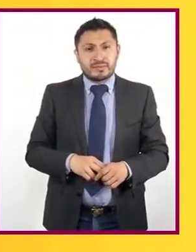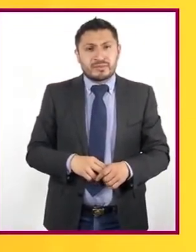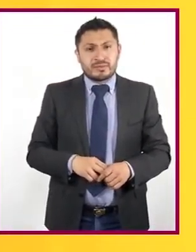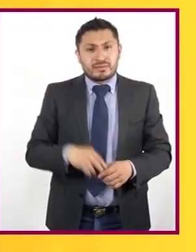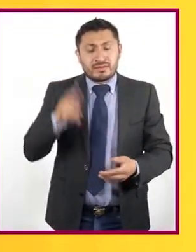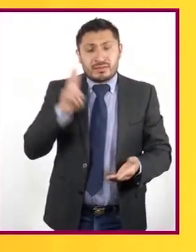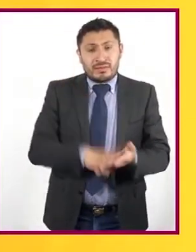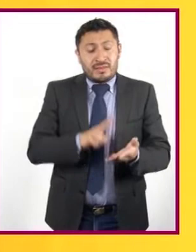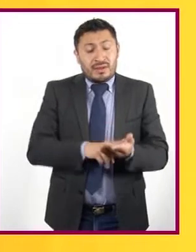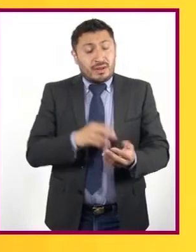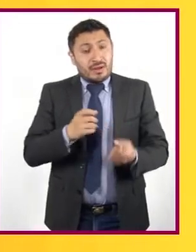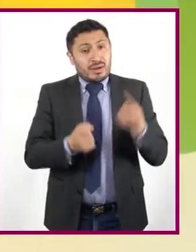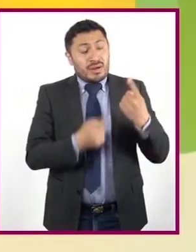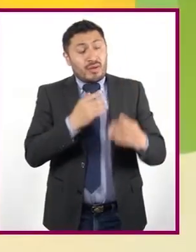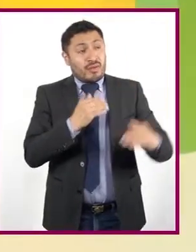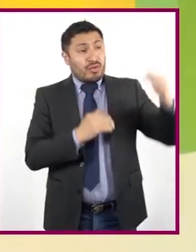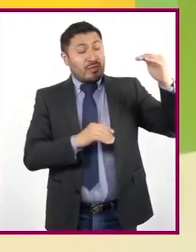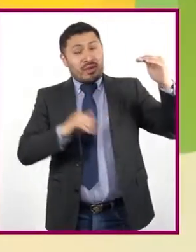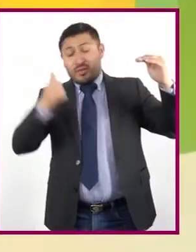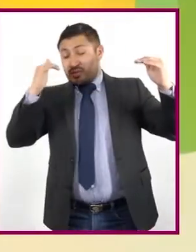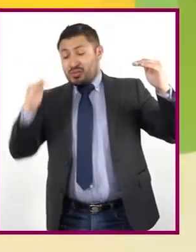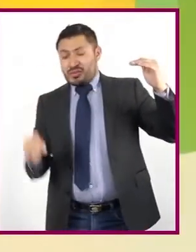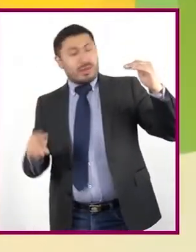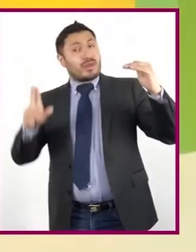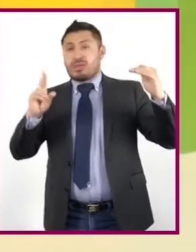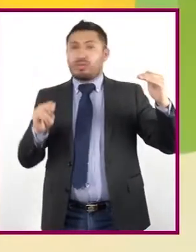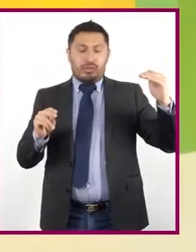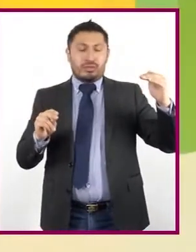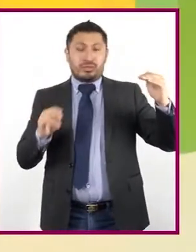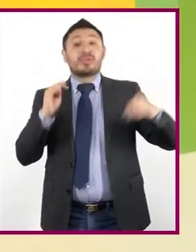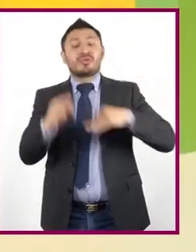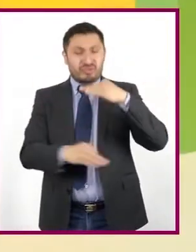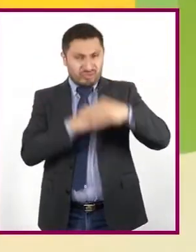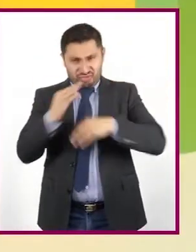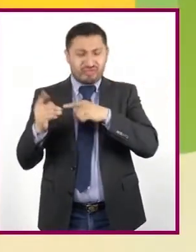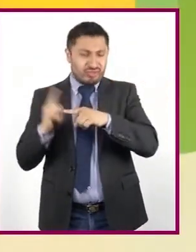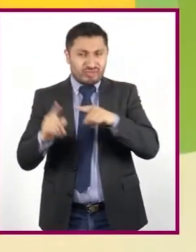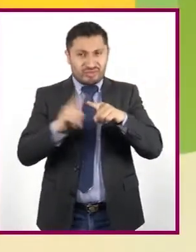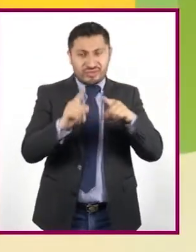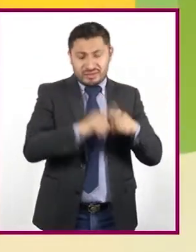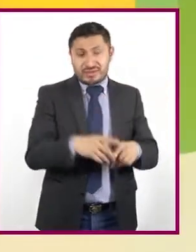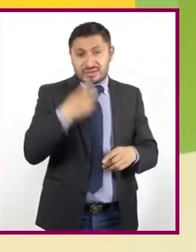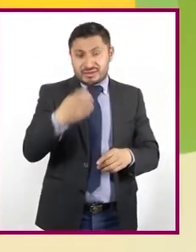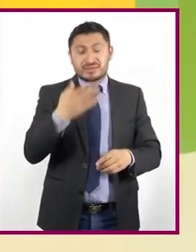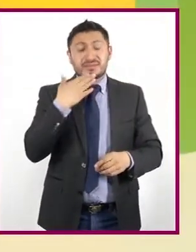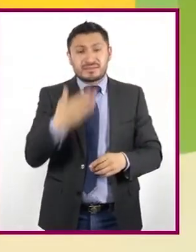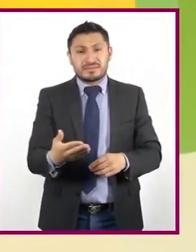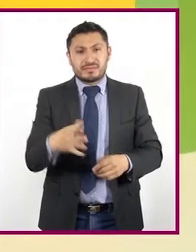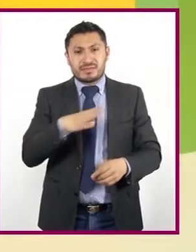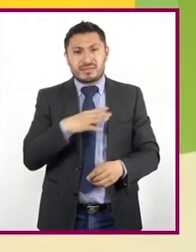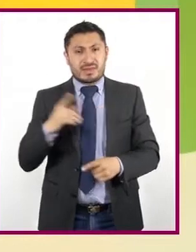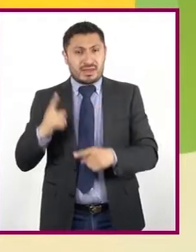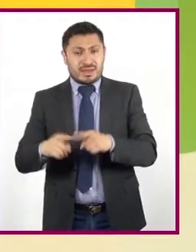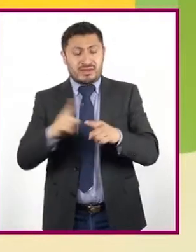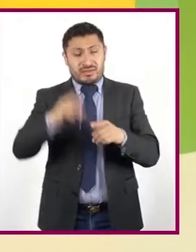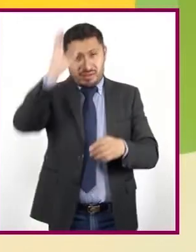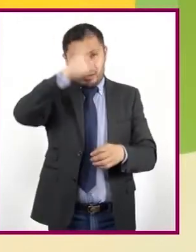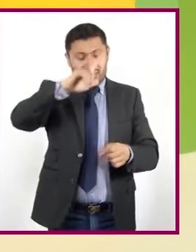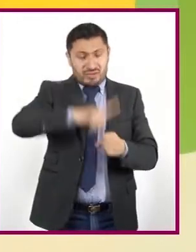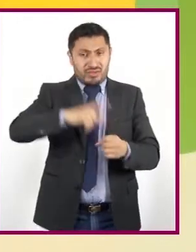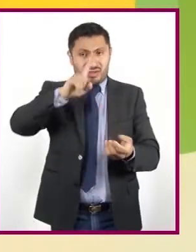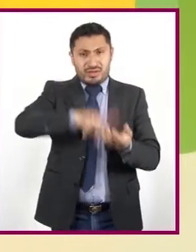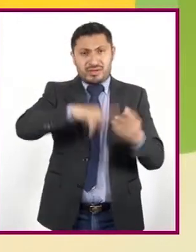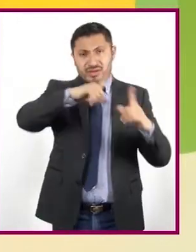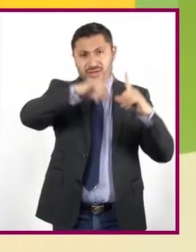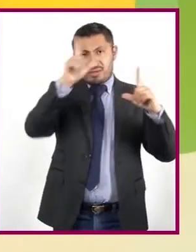algunos sobre otros. Ser diferentes nos enriquece, configura la diversidad cultural en nuestro país y